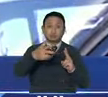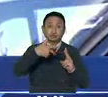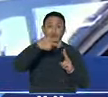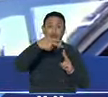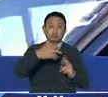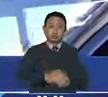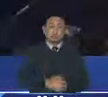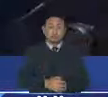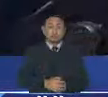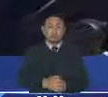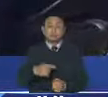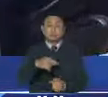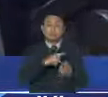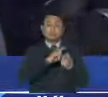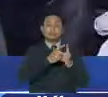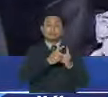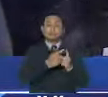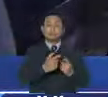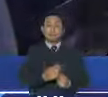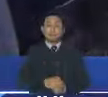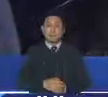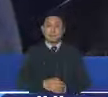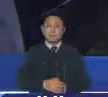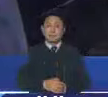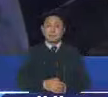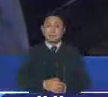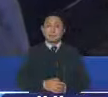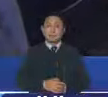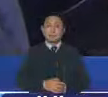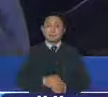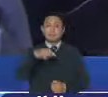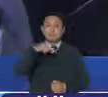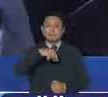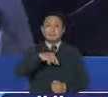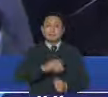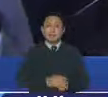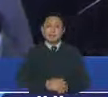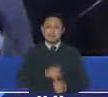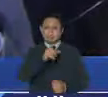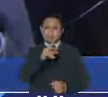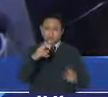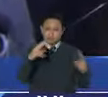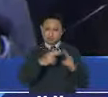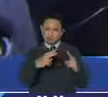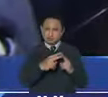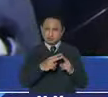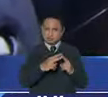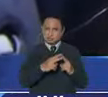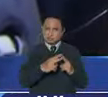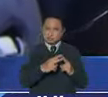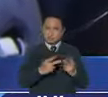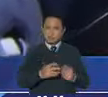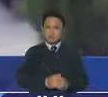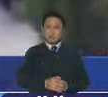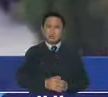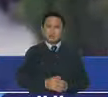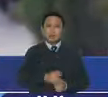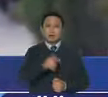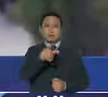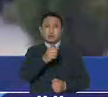los automotores un proceso camaleónico que los deje irreconocibles incluso para sus propietarios.